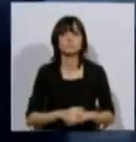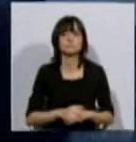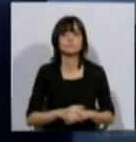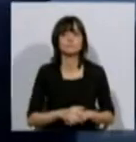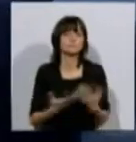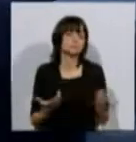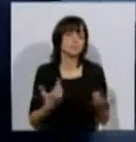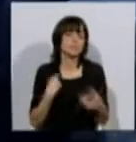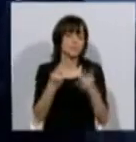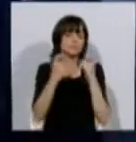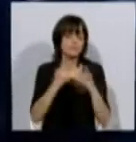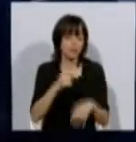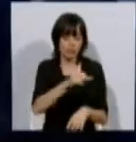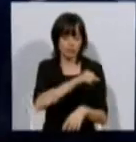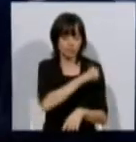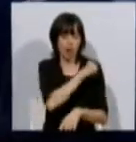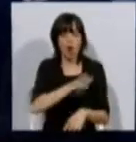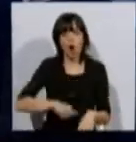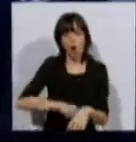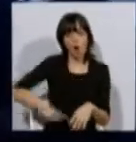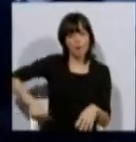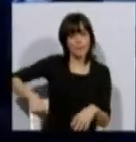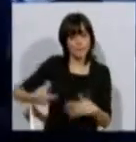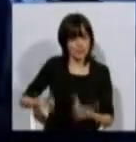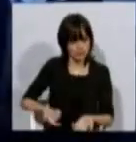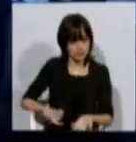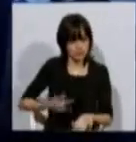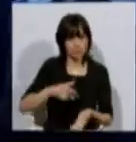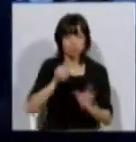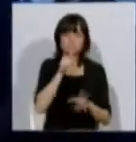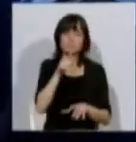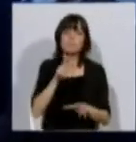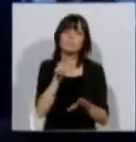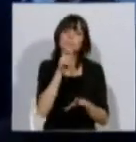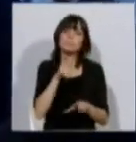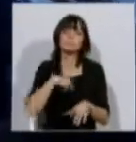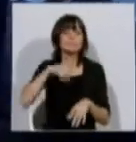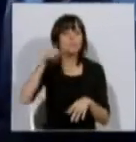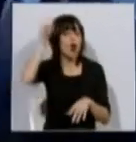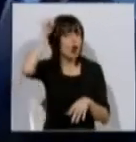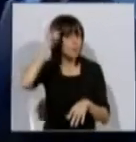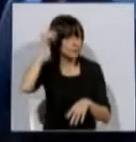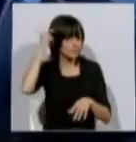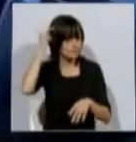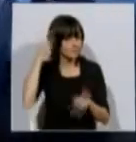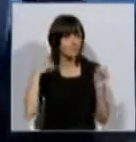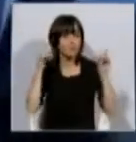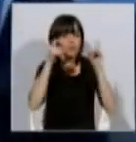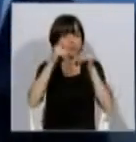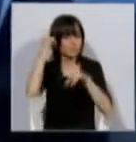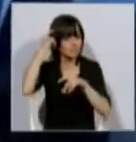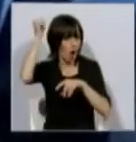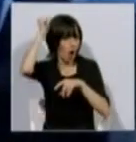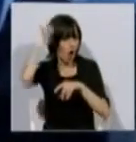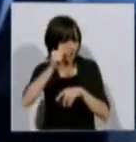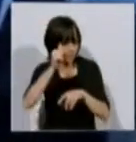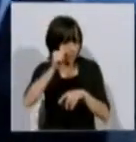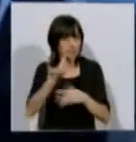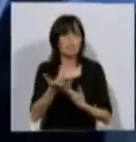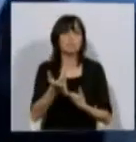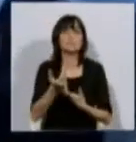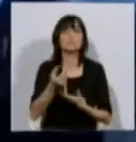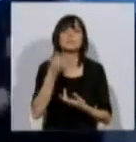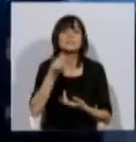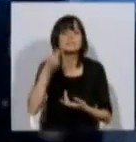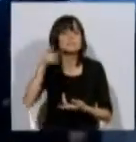para hacerse una operación de cabeza por un problema neurológico que estaba teniendo. La realidad es que